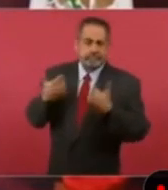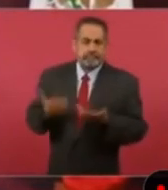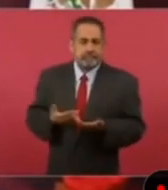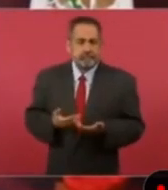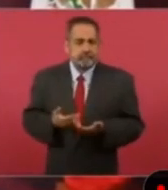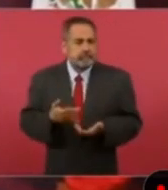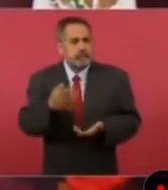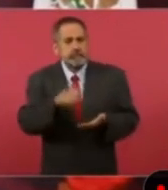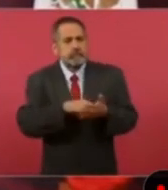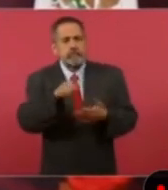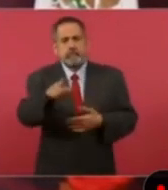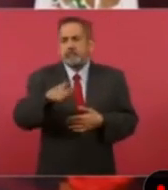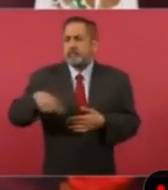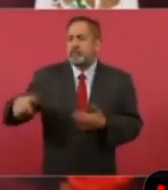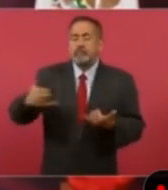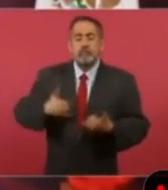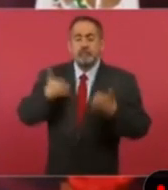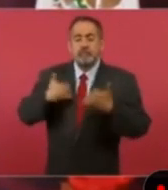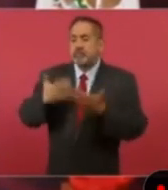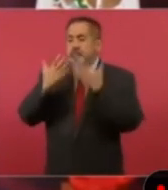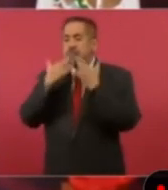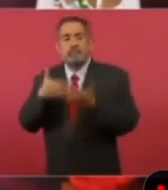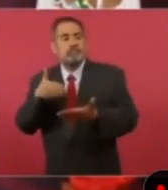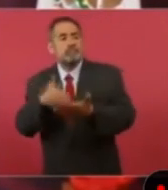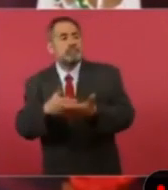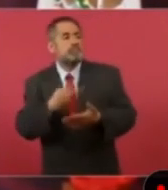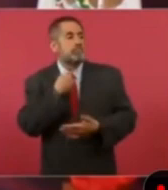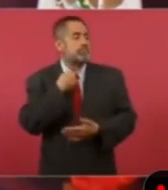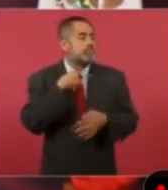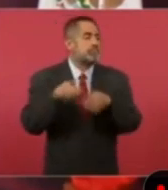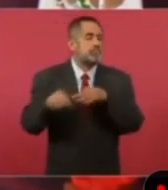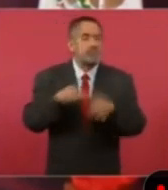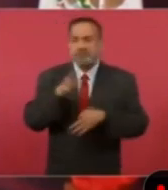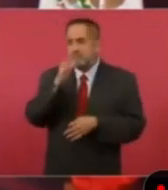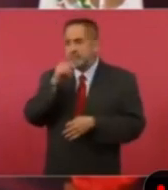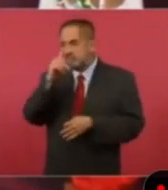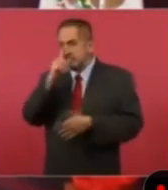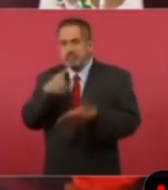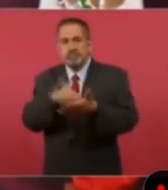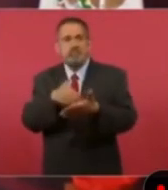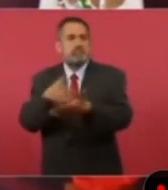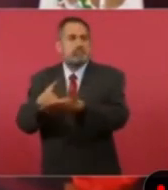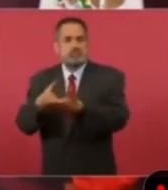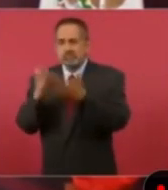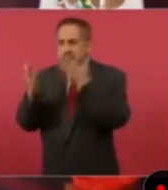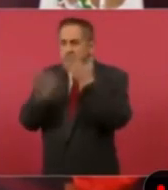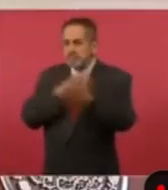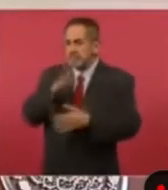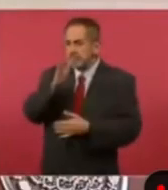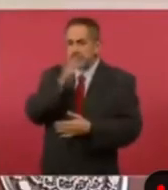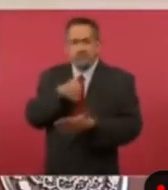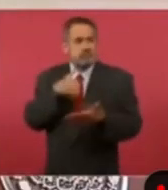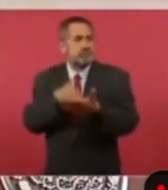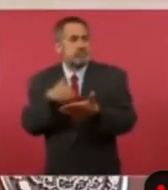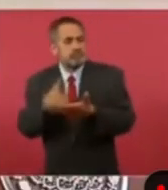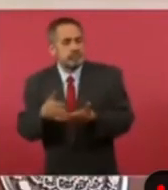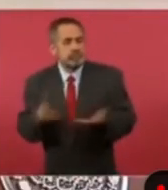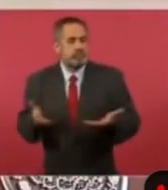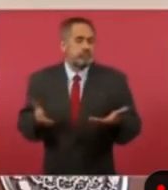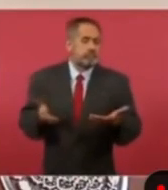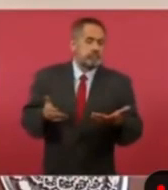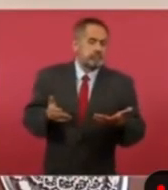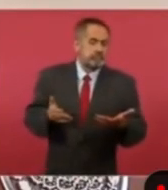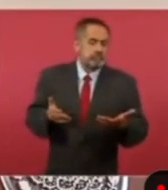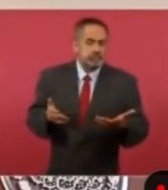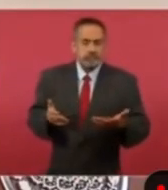tiene posibilidad de trabajo, que no tiene ya posibilidad de estudiar y que